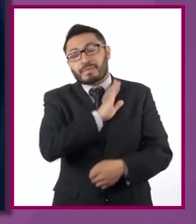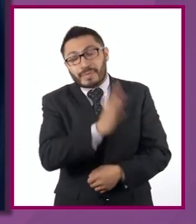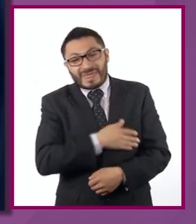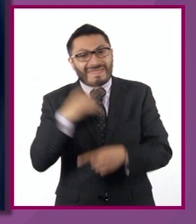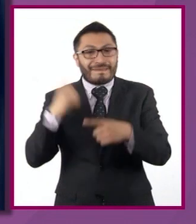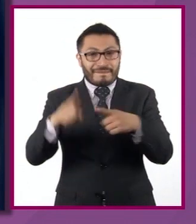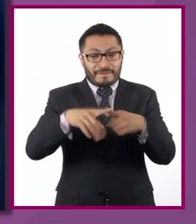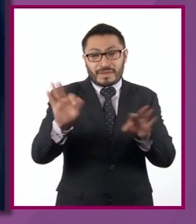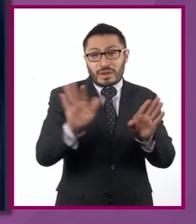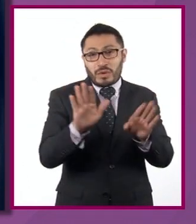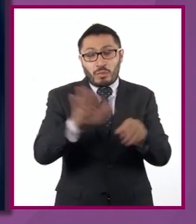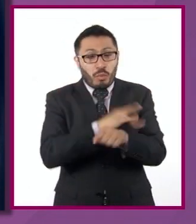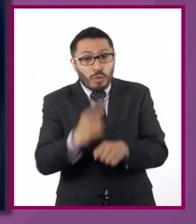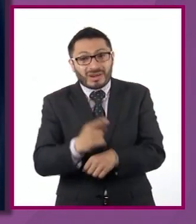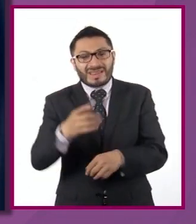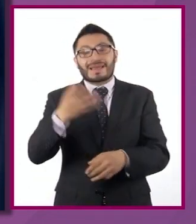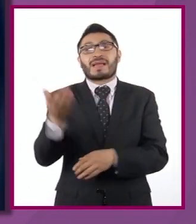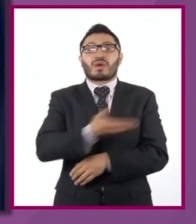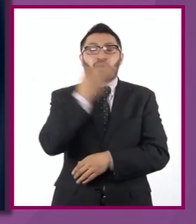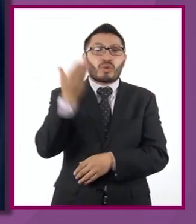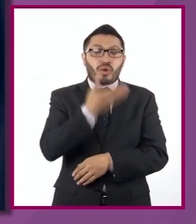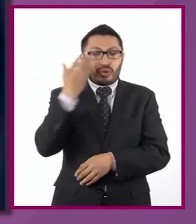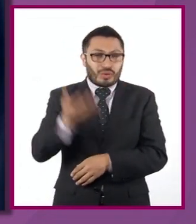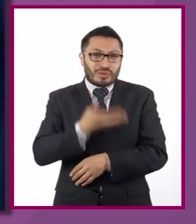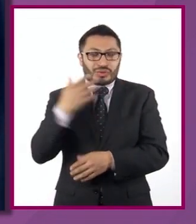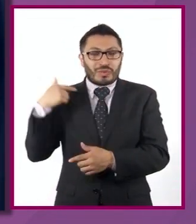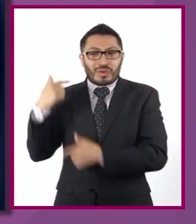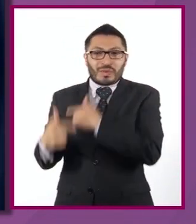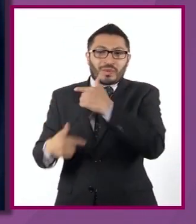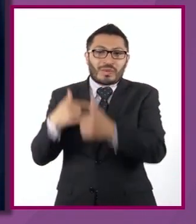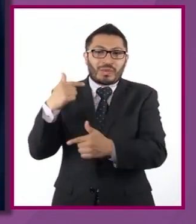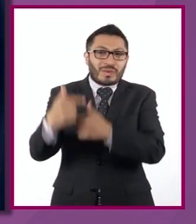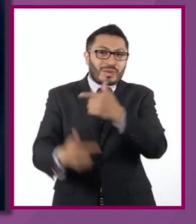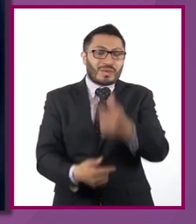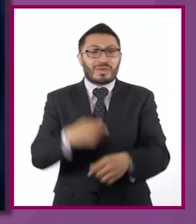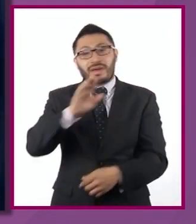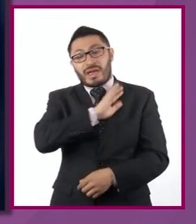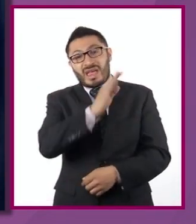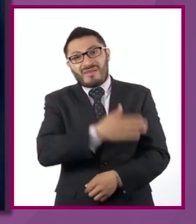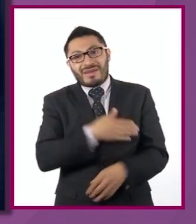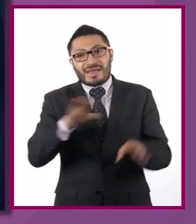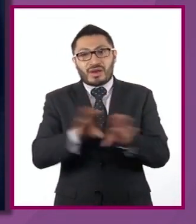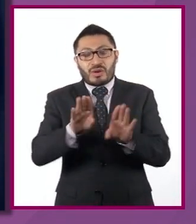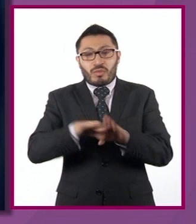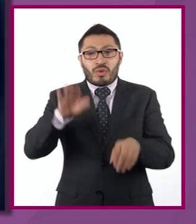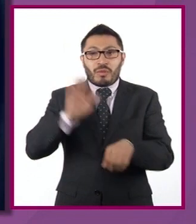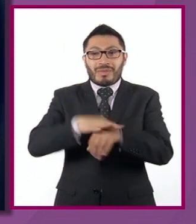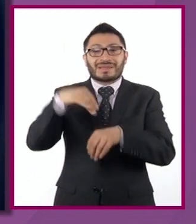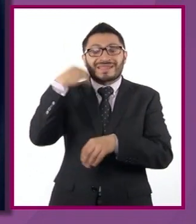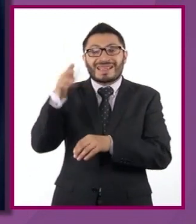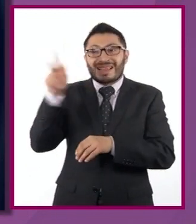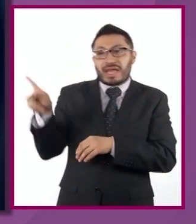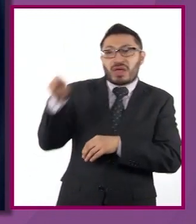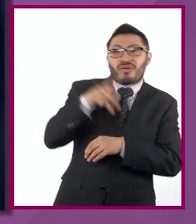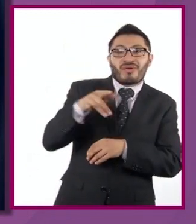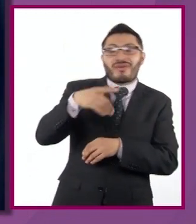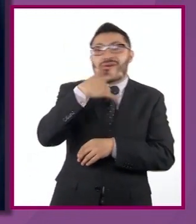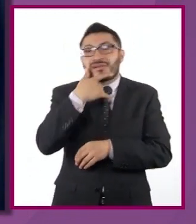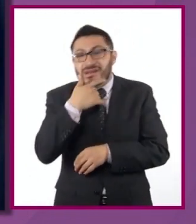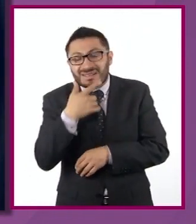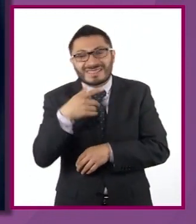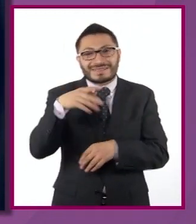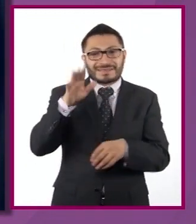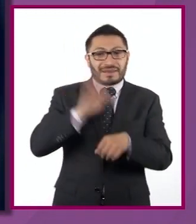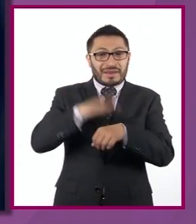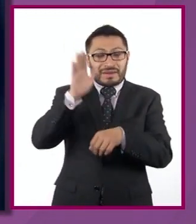de las expresiones que nosotros hemos intentado hacerlas probablemente más anglosajonas. Aquí se permanece mucho